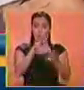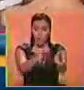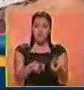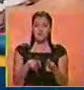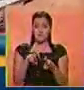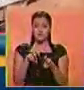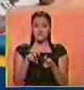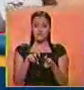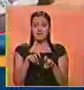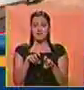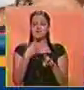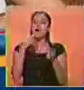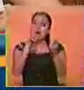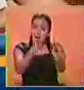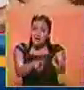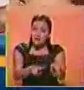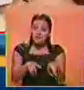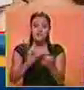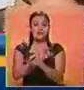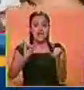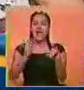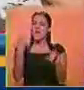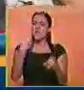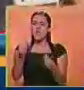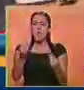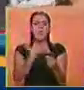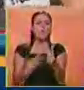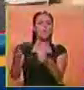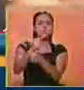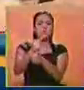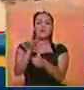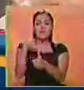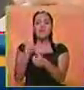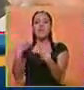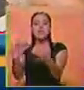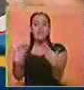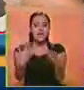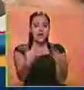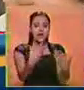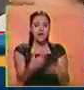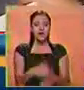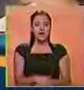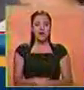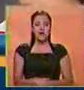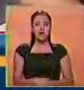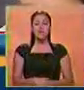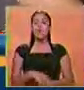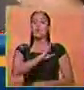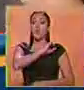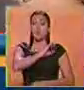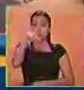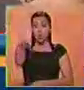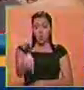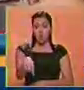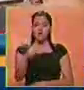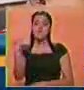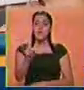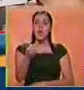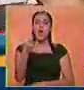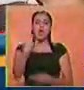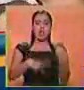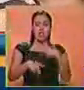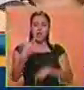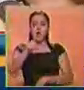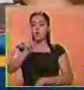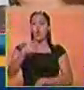que esas haciendas han sido incluso adquiridas para ser distribuidas con títulos de propiedad. Hoy vienen con el cuento de que van a